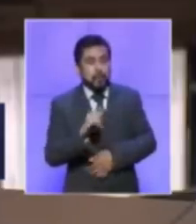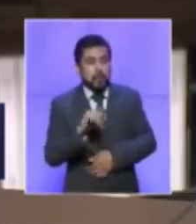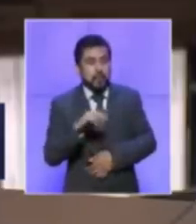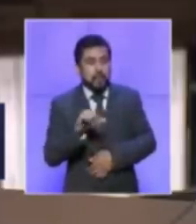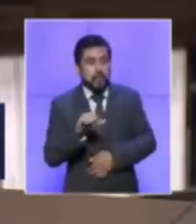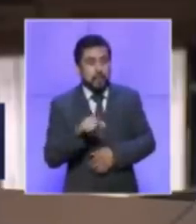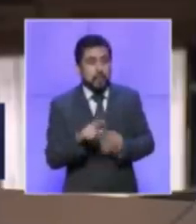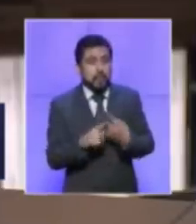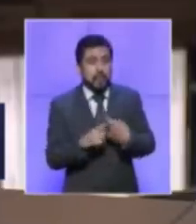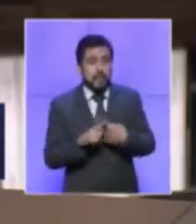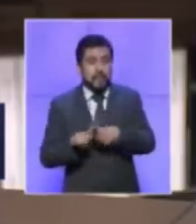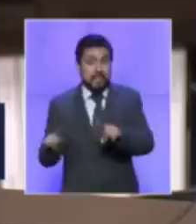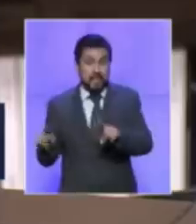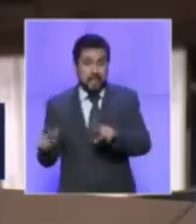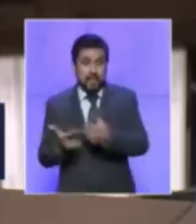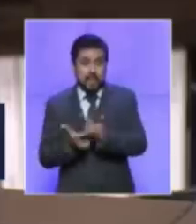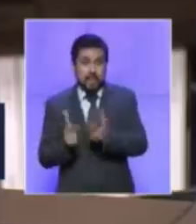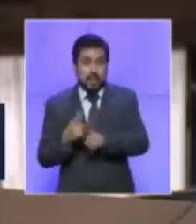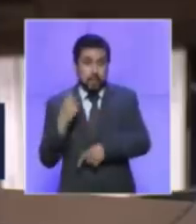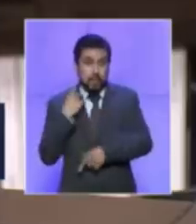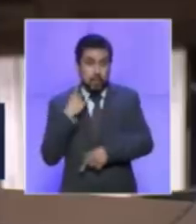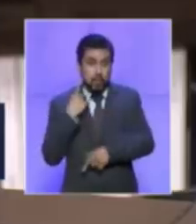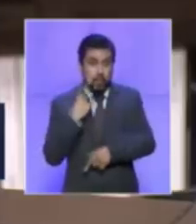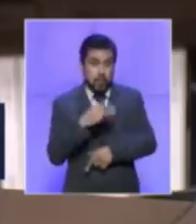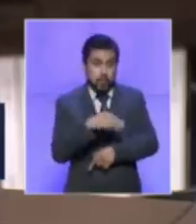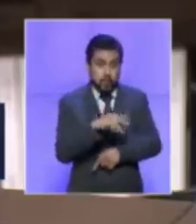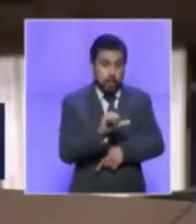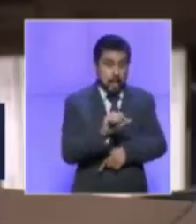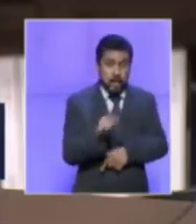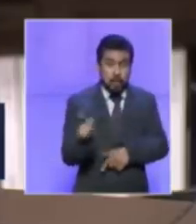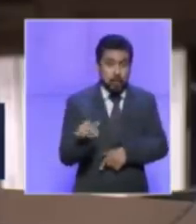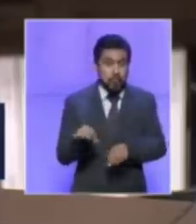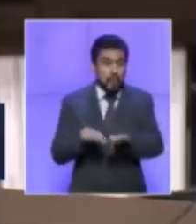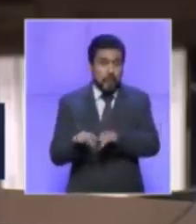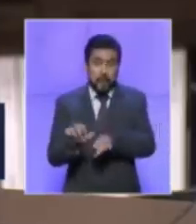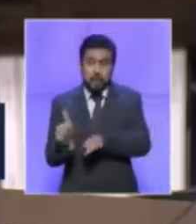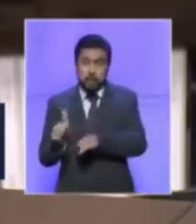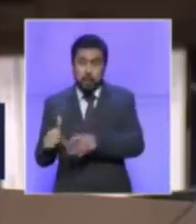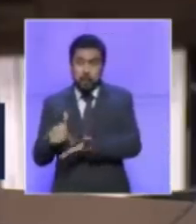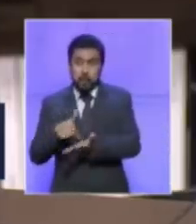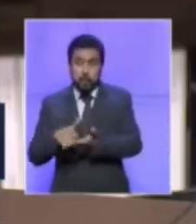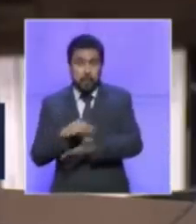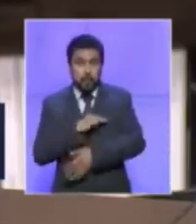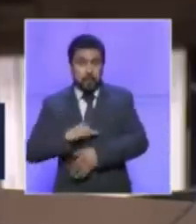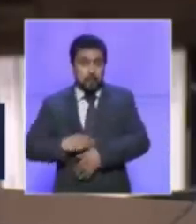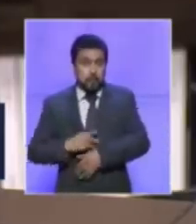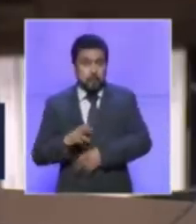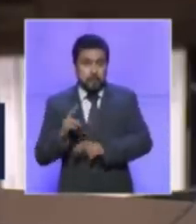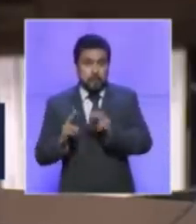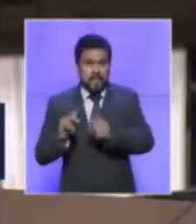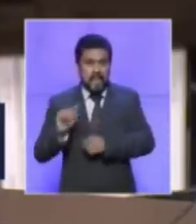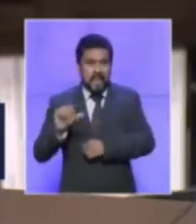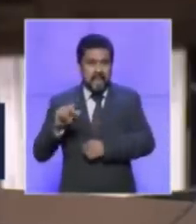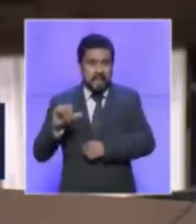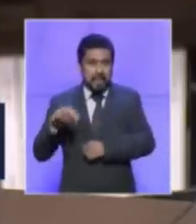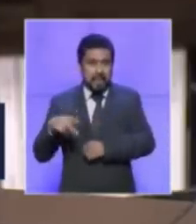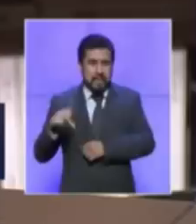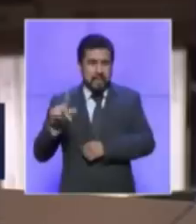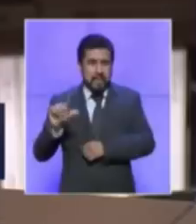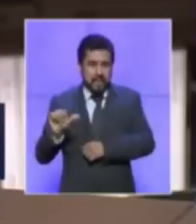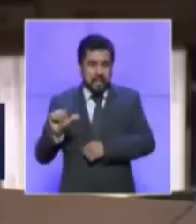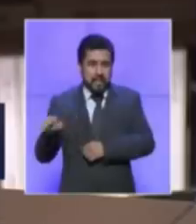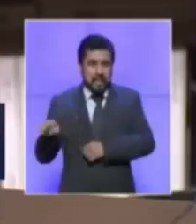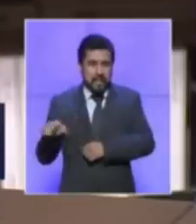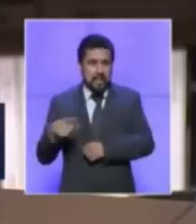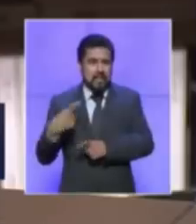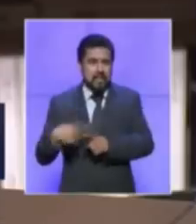últimamente otra vez de tantas que se ha destapado y bueno estos personajes del tribunal electoral le digo creo